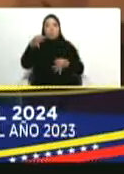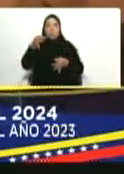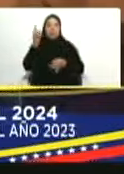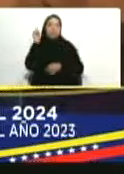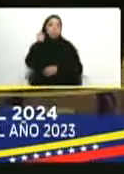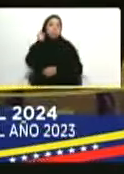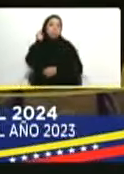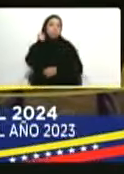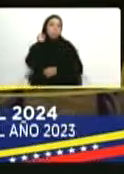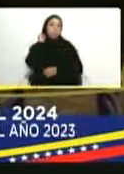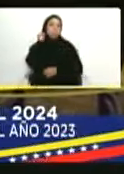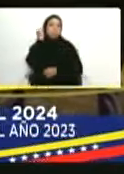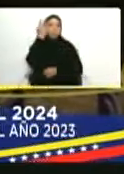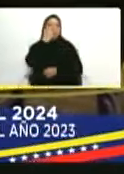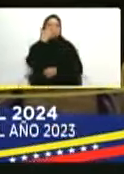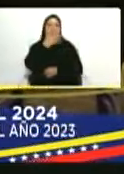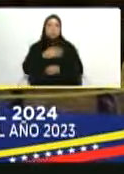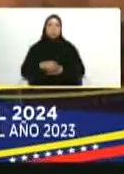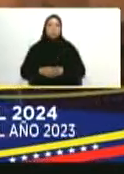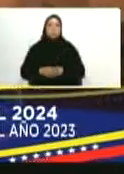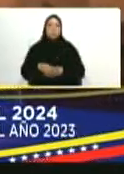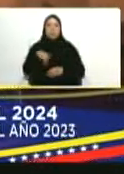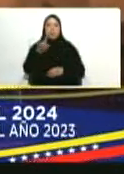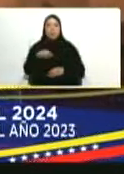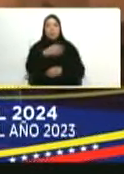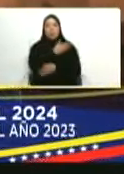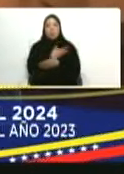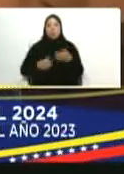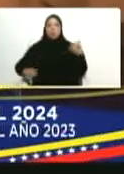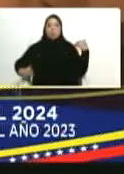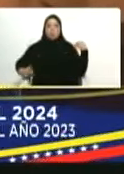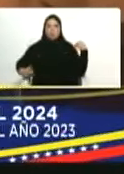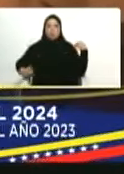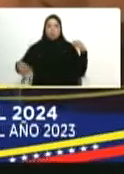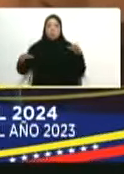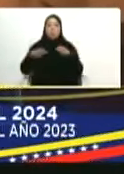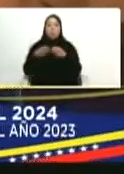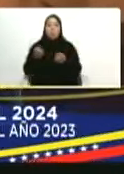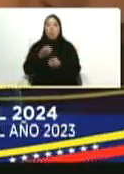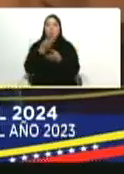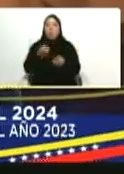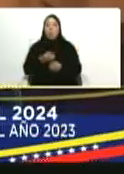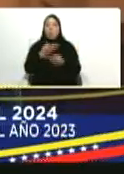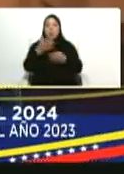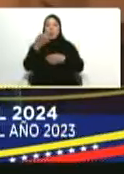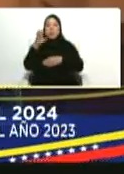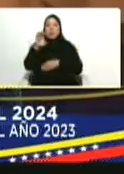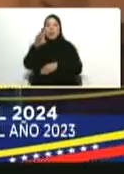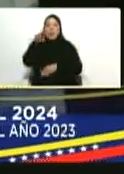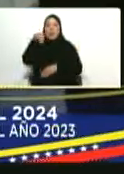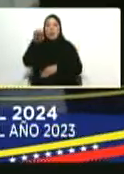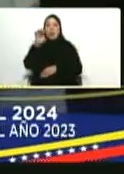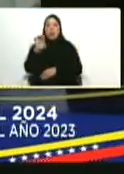República, doctor Elvis Amoroso, presidente del Consejo Nacional Electoral.